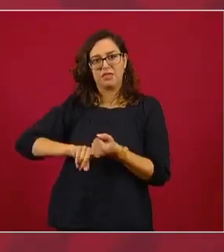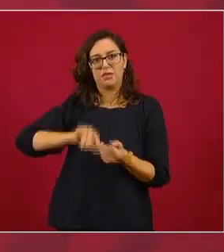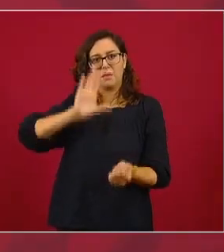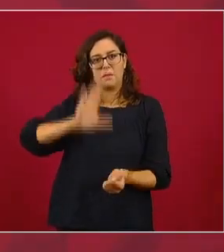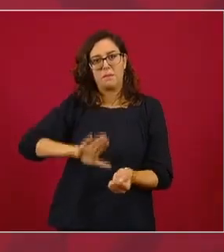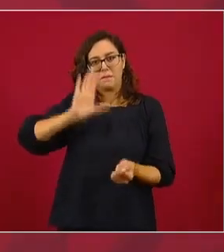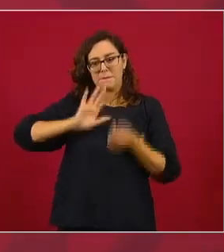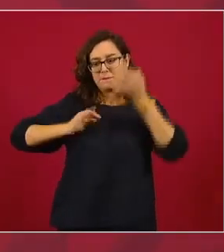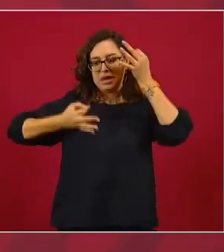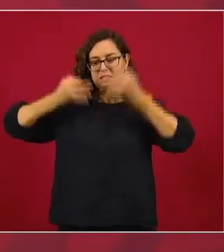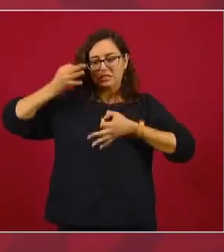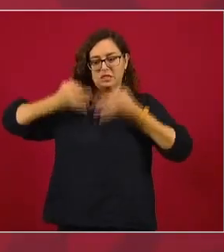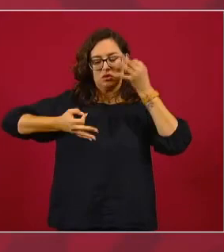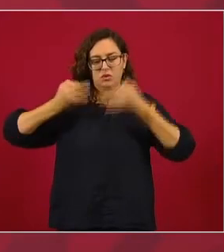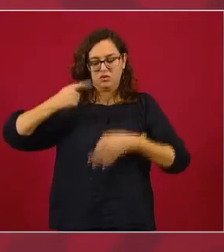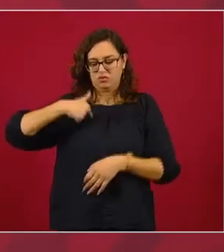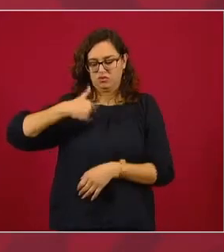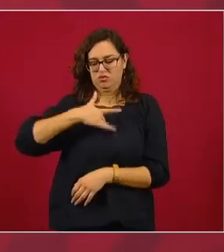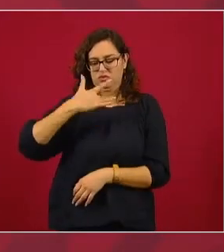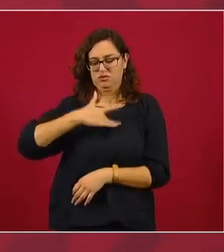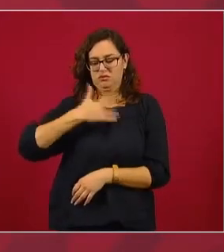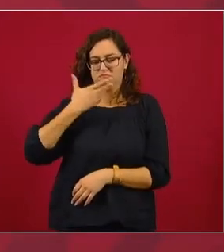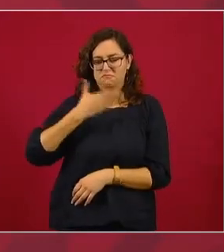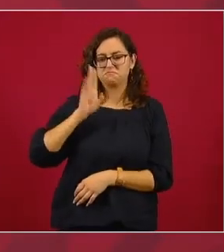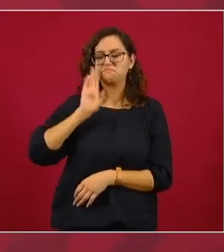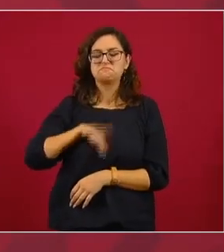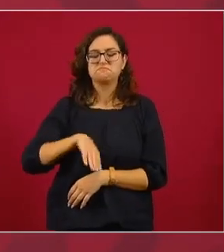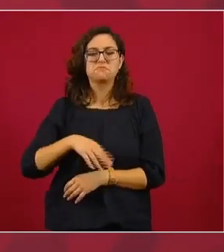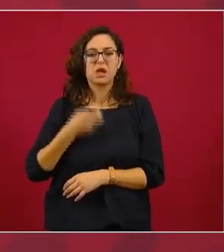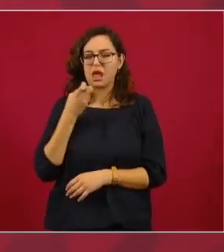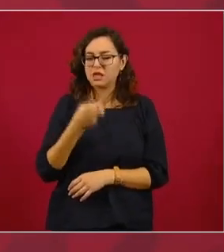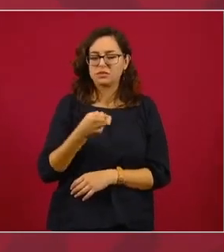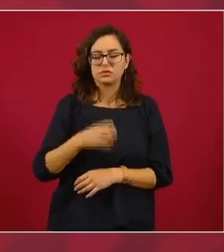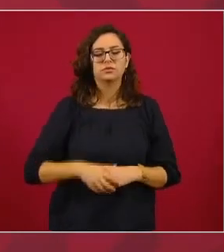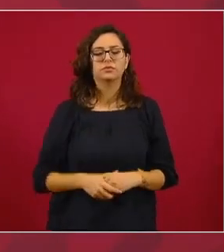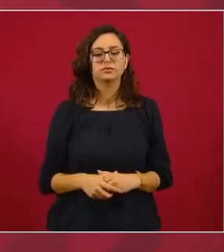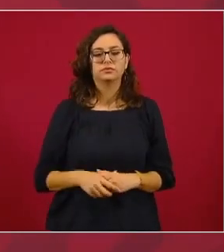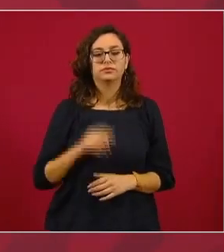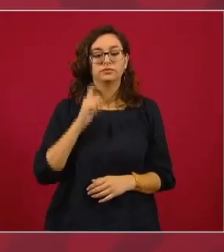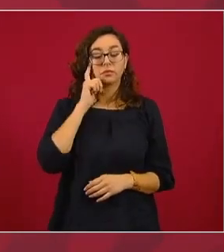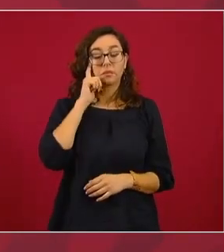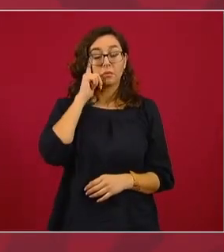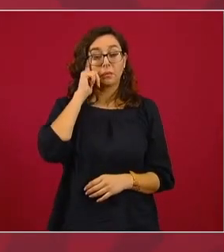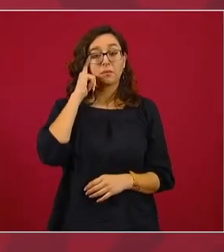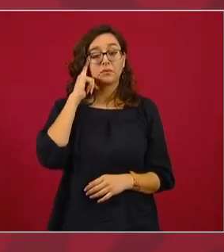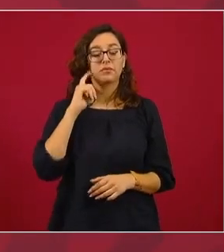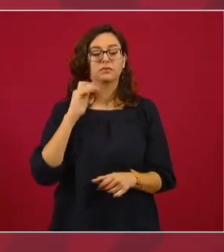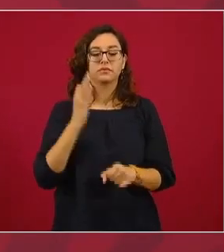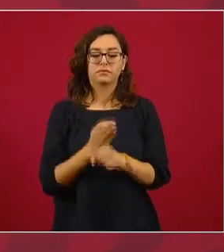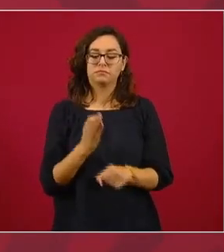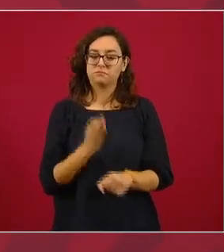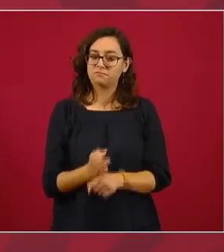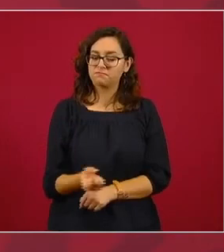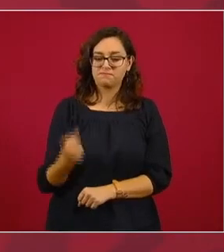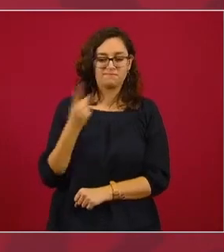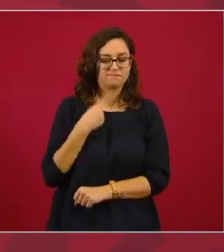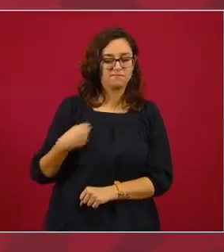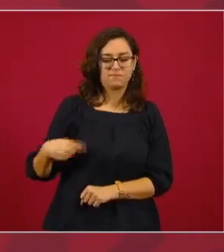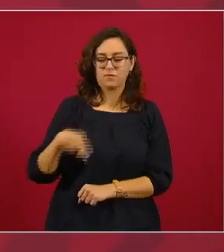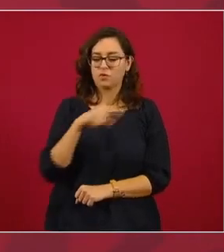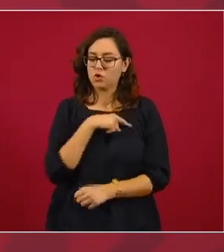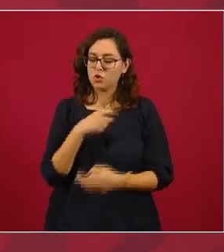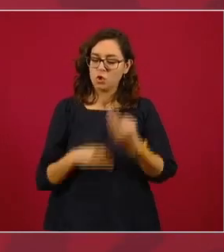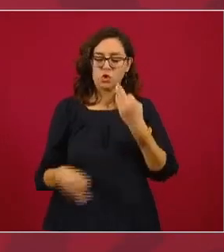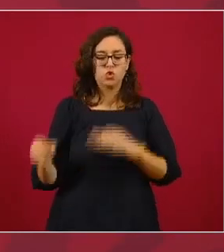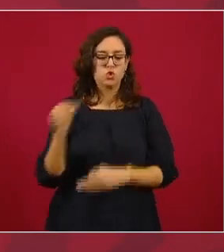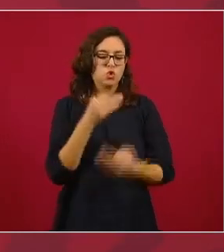Ese es el que más debe de preocuparnos. En este caso, pues hemos hecho todo lo